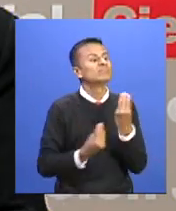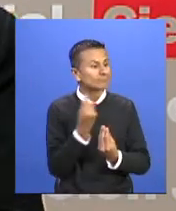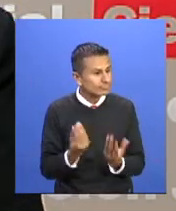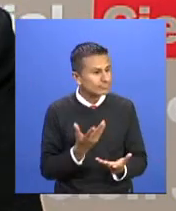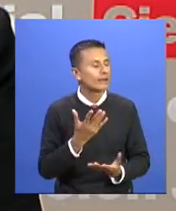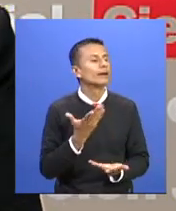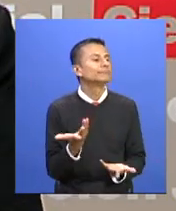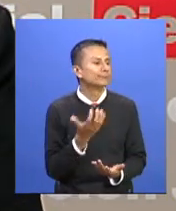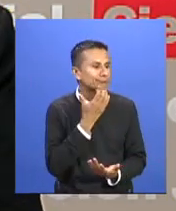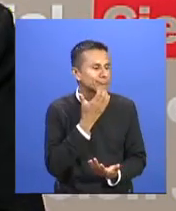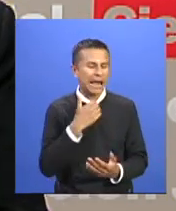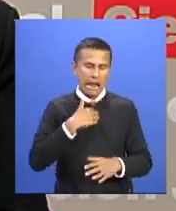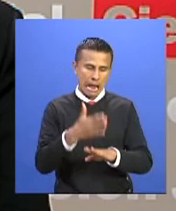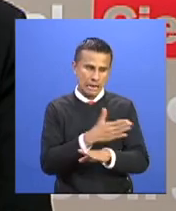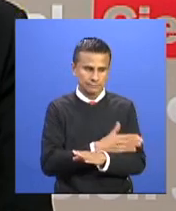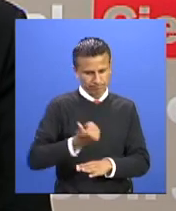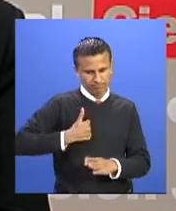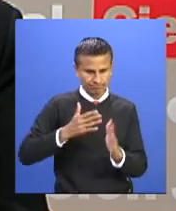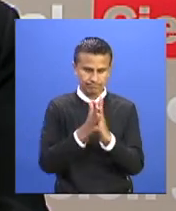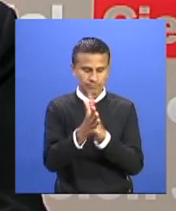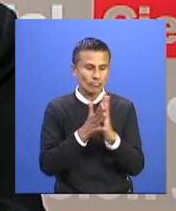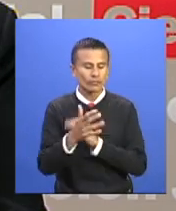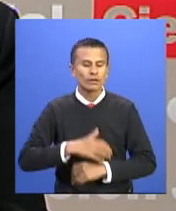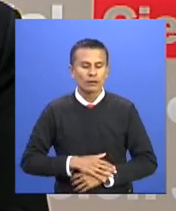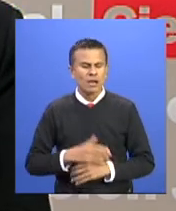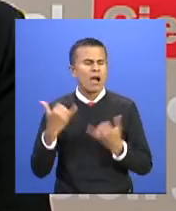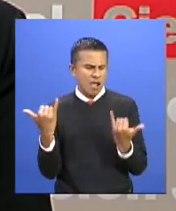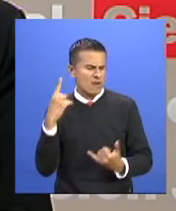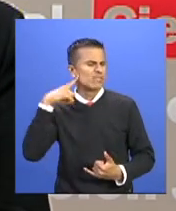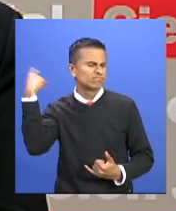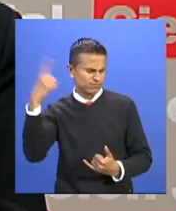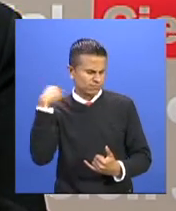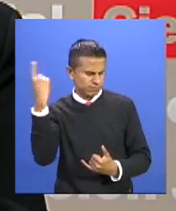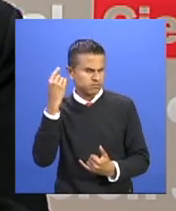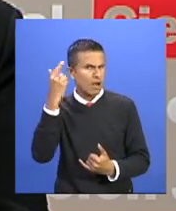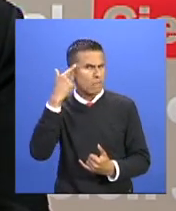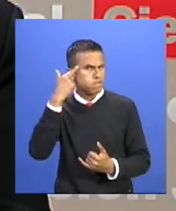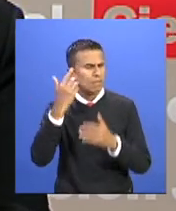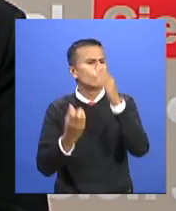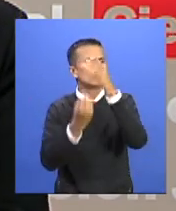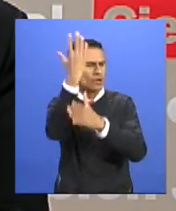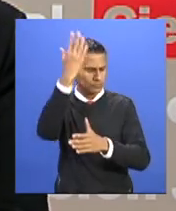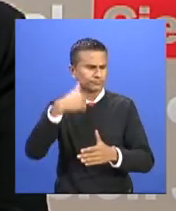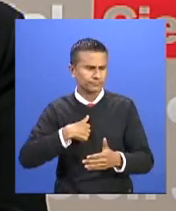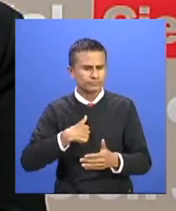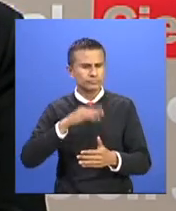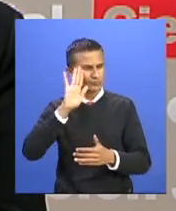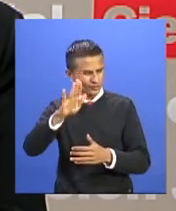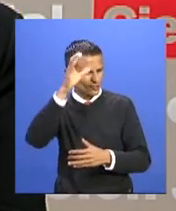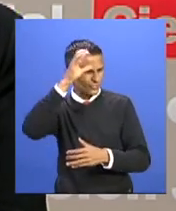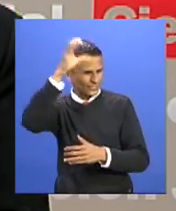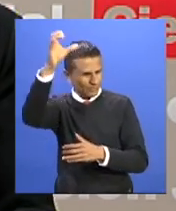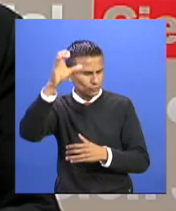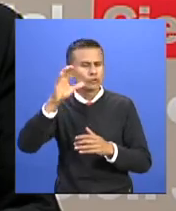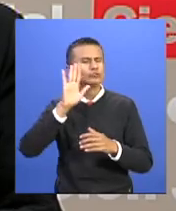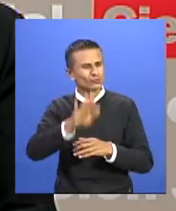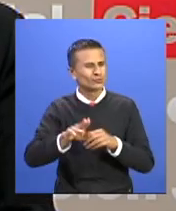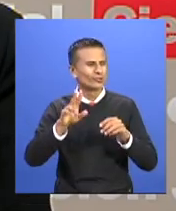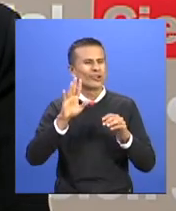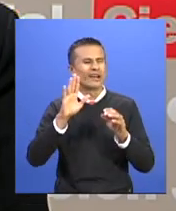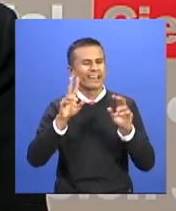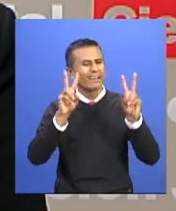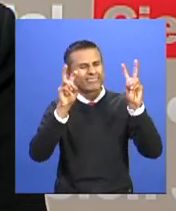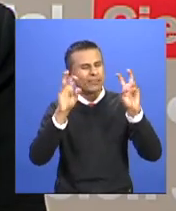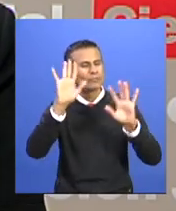lógicas, en un concepto que es relativamente nuevo y que hemos incorporado a los temas